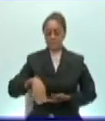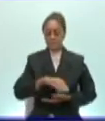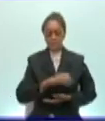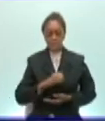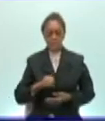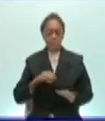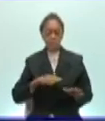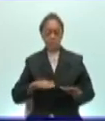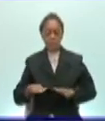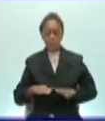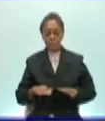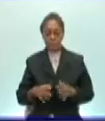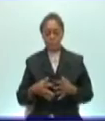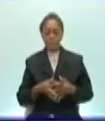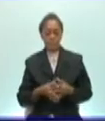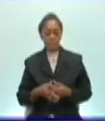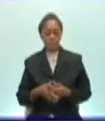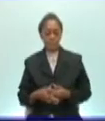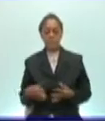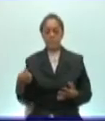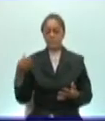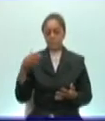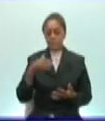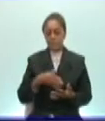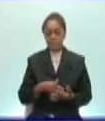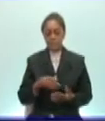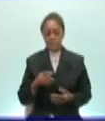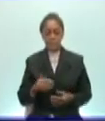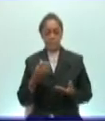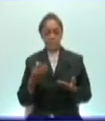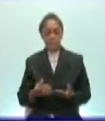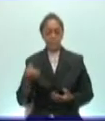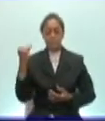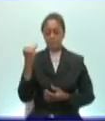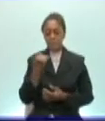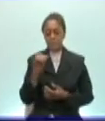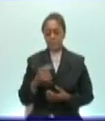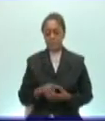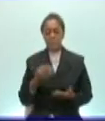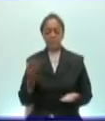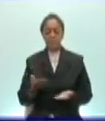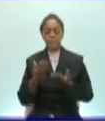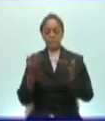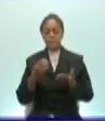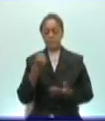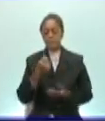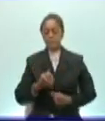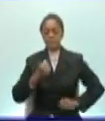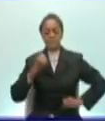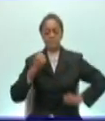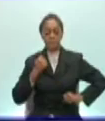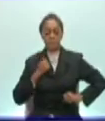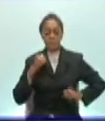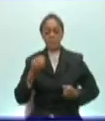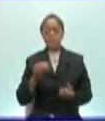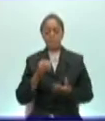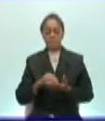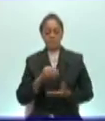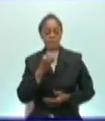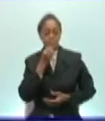condiciones creadas y Estados Unidos, que ha arribado a su fase imperialista, tiene un desarrollo económico-militar que le